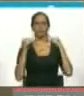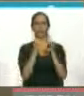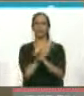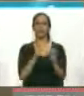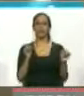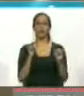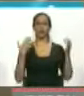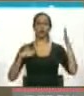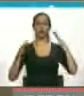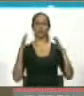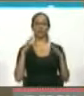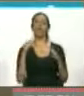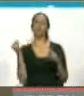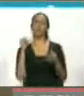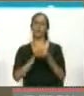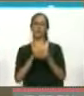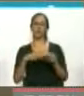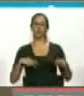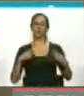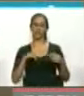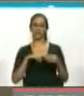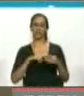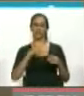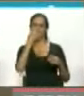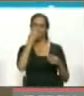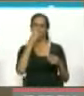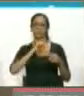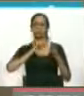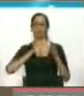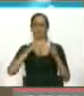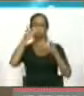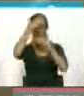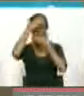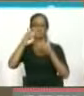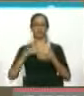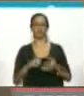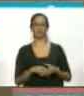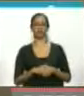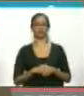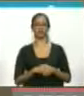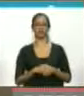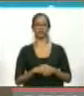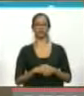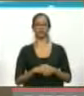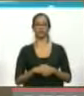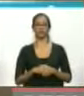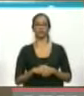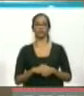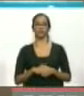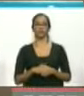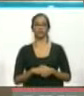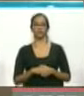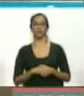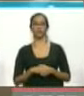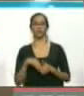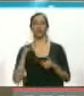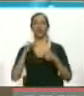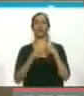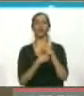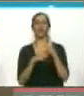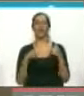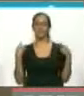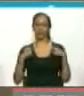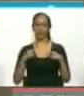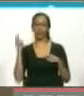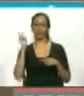vuelve a su vida de payaso delincuente y terrorista es clara 14 o ha ido es enemigo de los